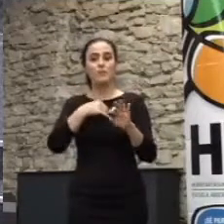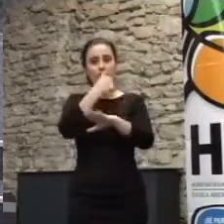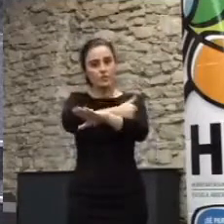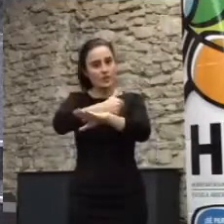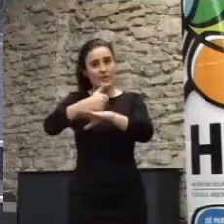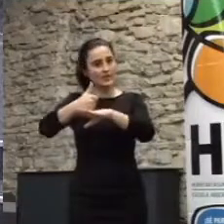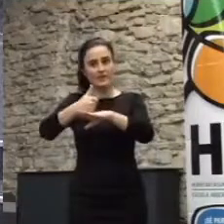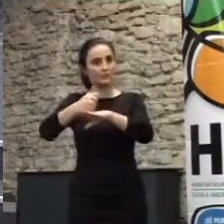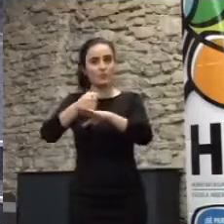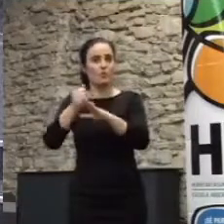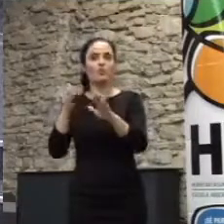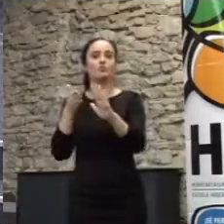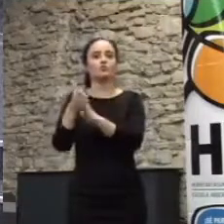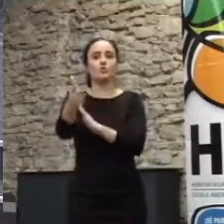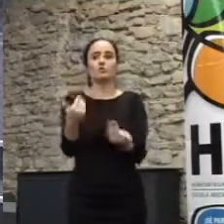dueña de su propio destino.